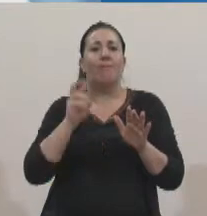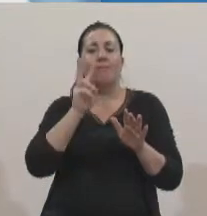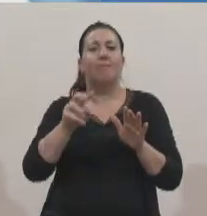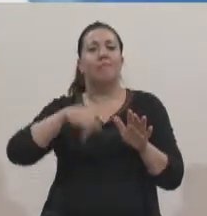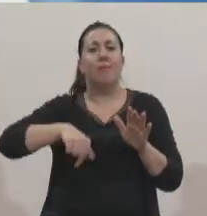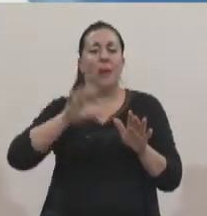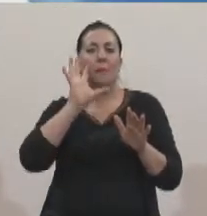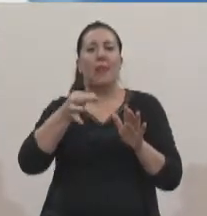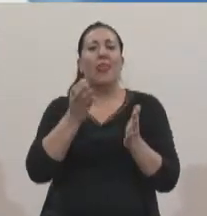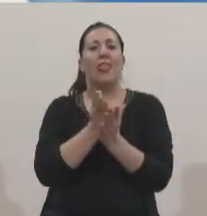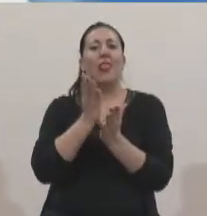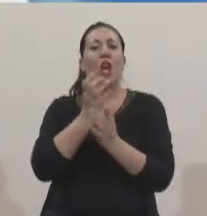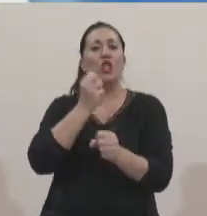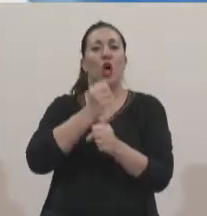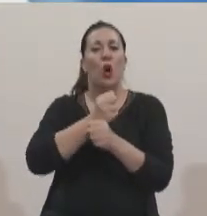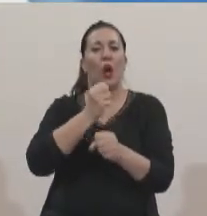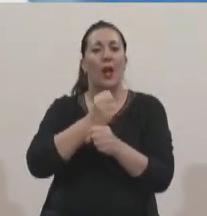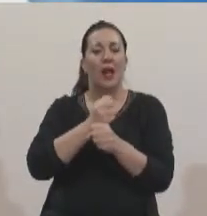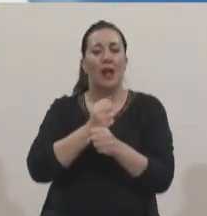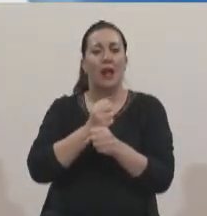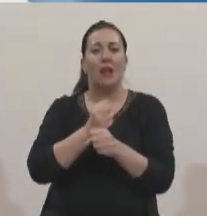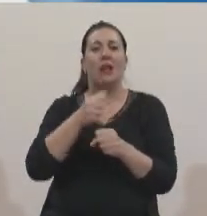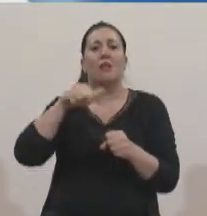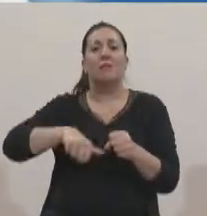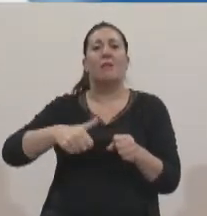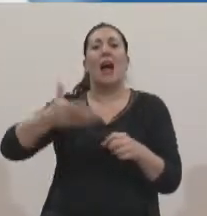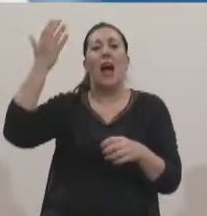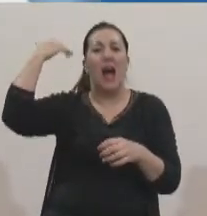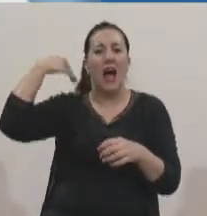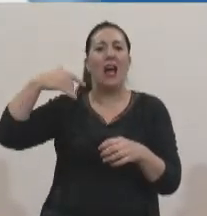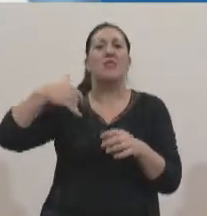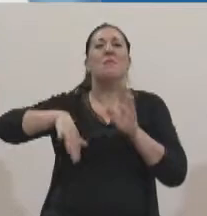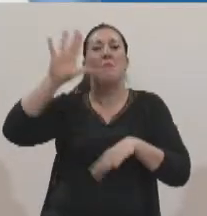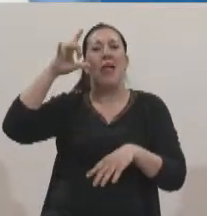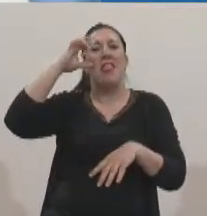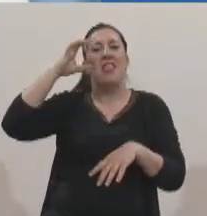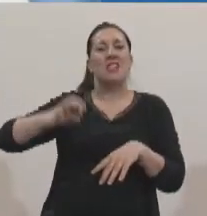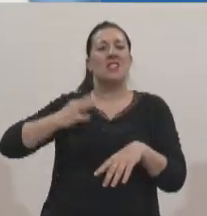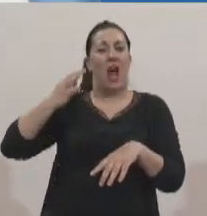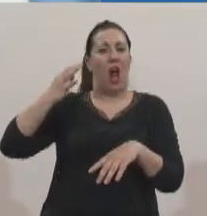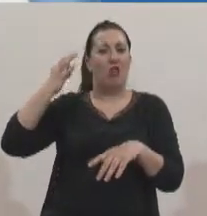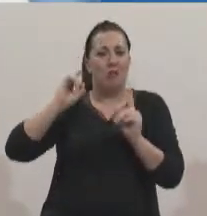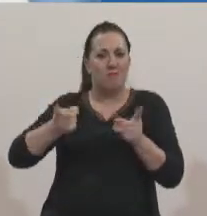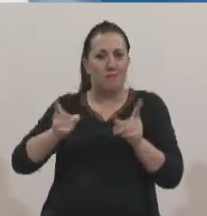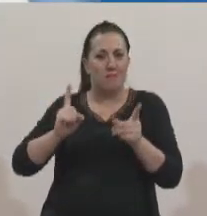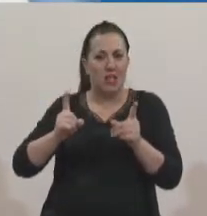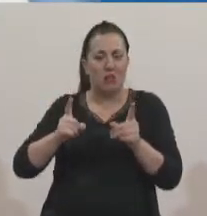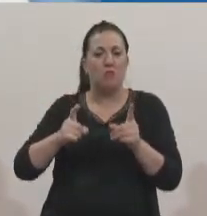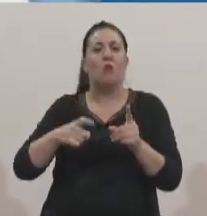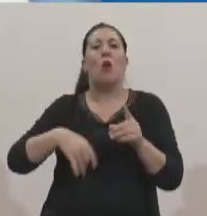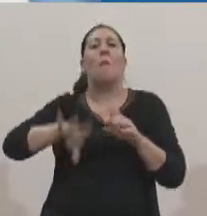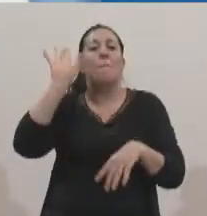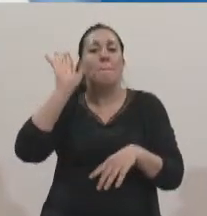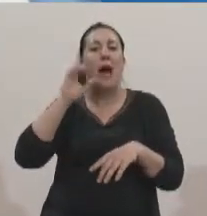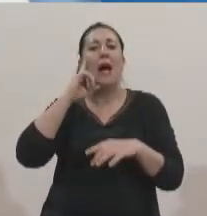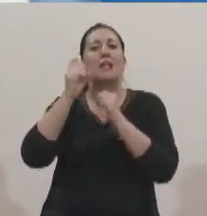laboral argentino el teletrabajo hace más de 10 años que existe. En particular, todo lo que tiene que ver con la industria